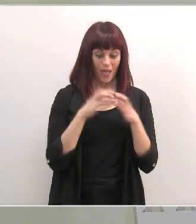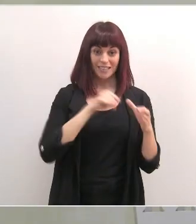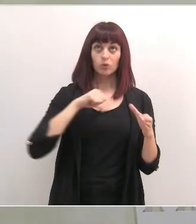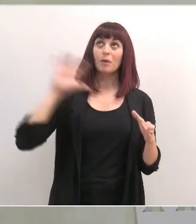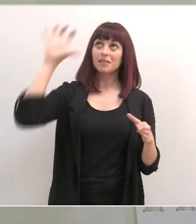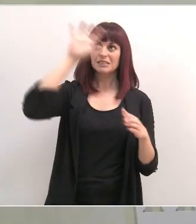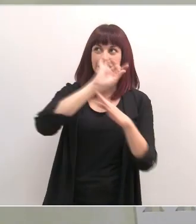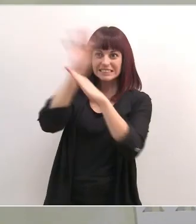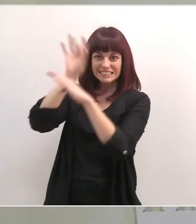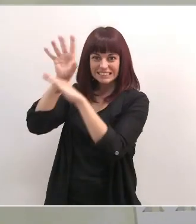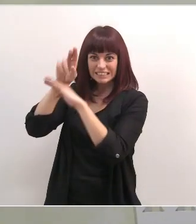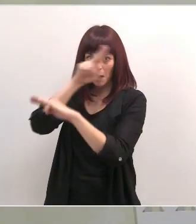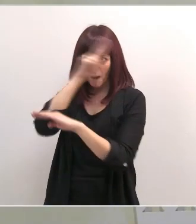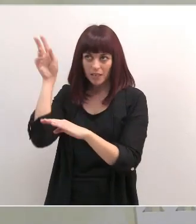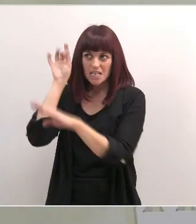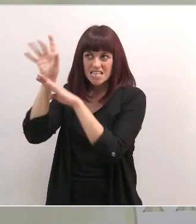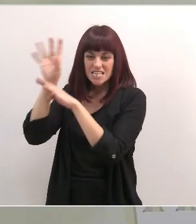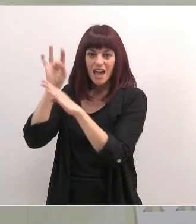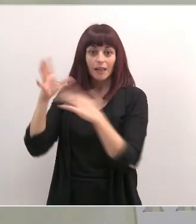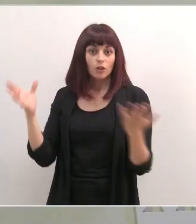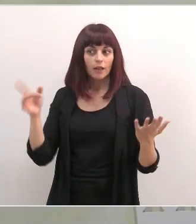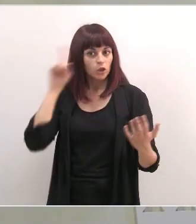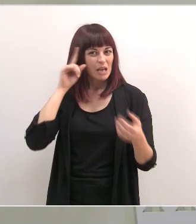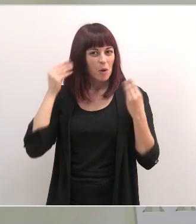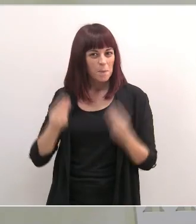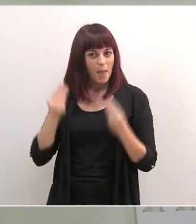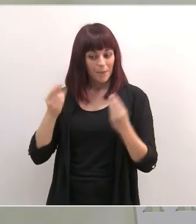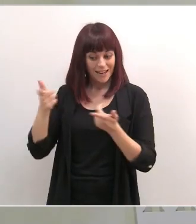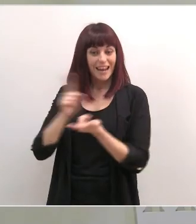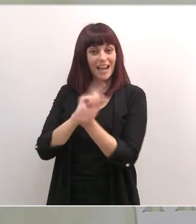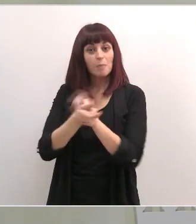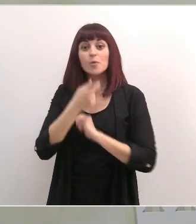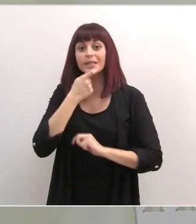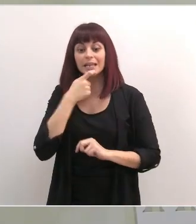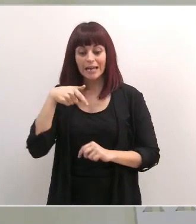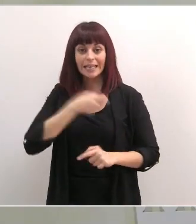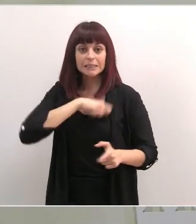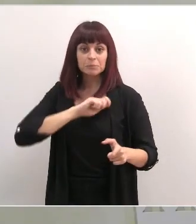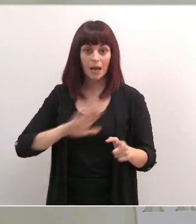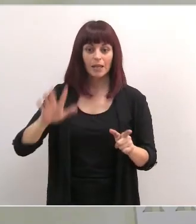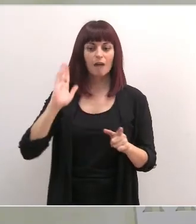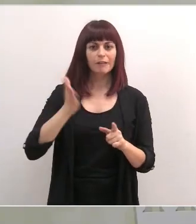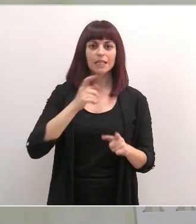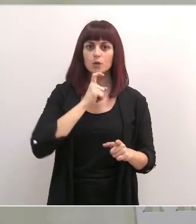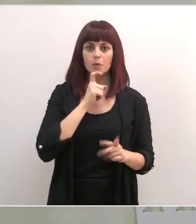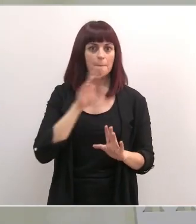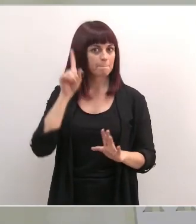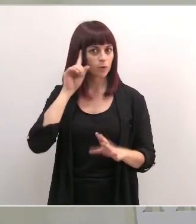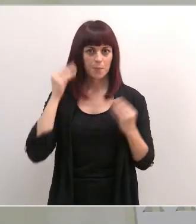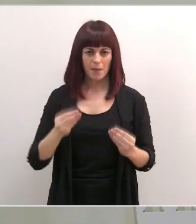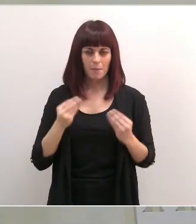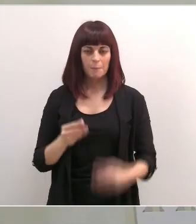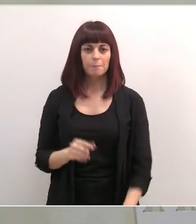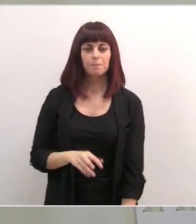autónomas, con lo cual hay una infravaloración del impacto que está teniendo esta variante en España. Pero en cualquier caso, yo no creo que sea